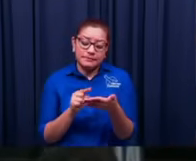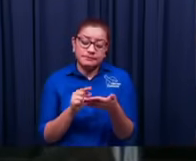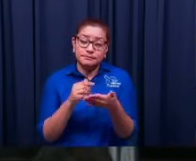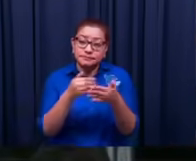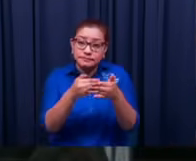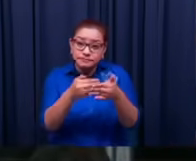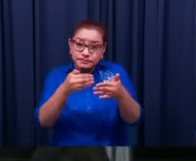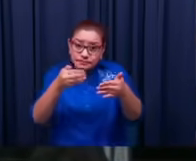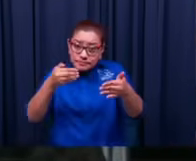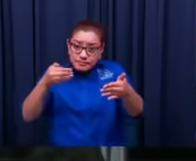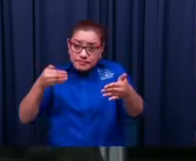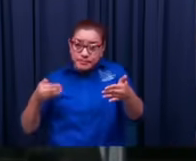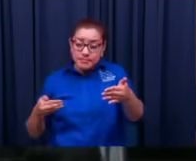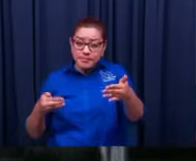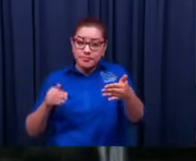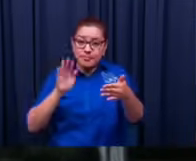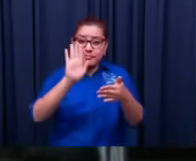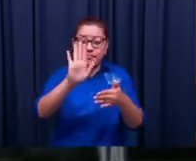aparta tu casa para Dios.